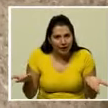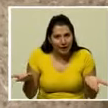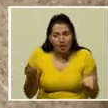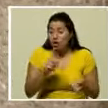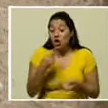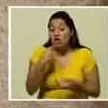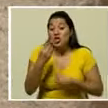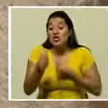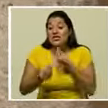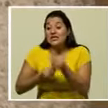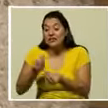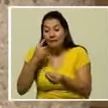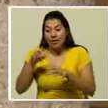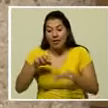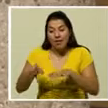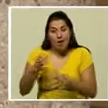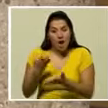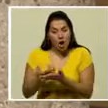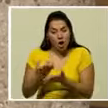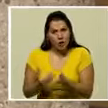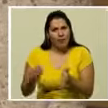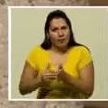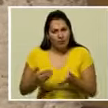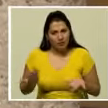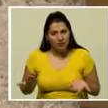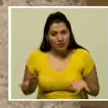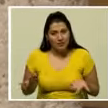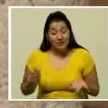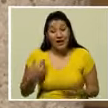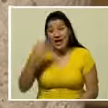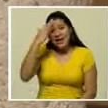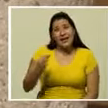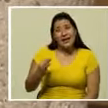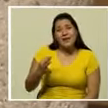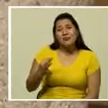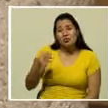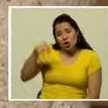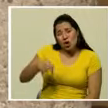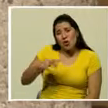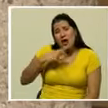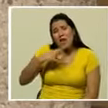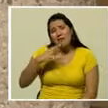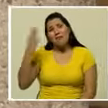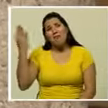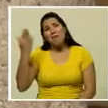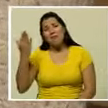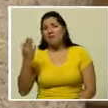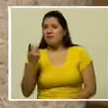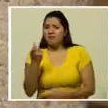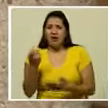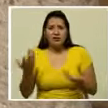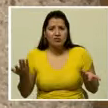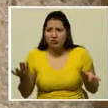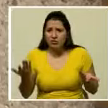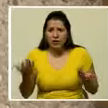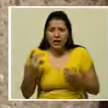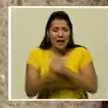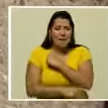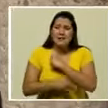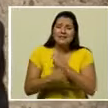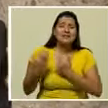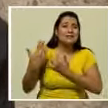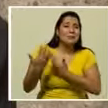esa economía. Creemos que él le queda debiendo al país en lo que el país estaba esperando